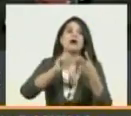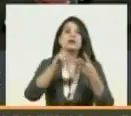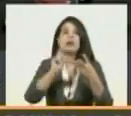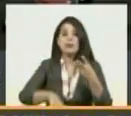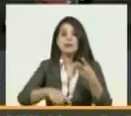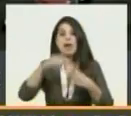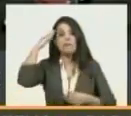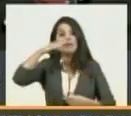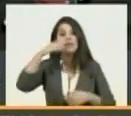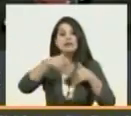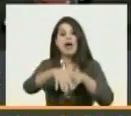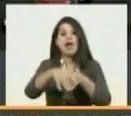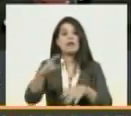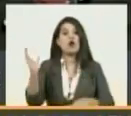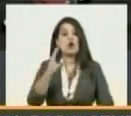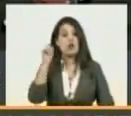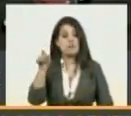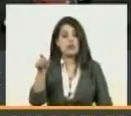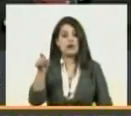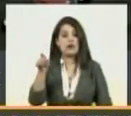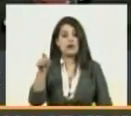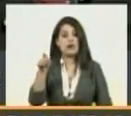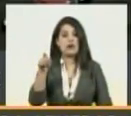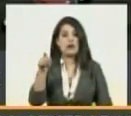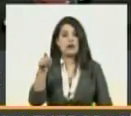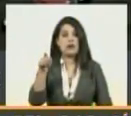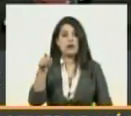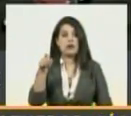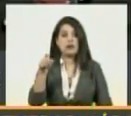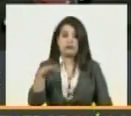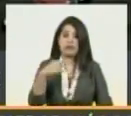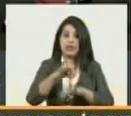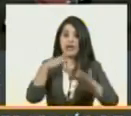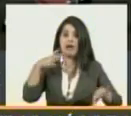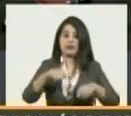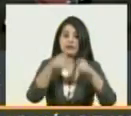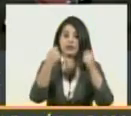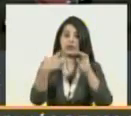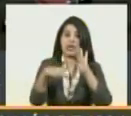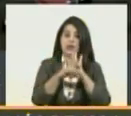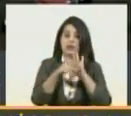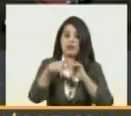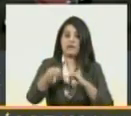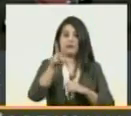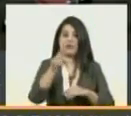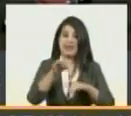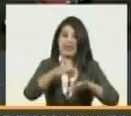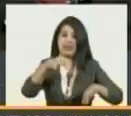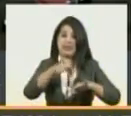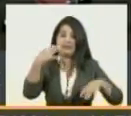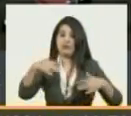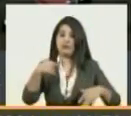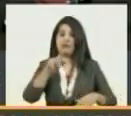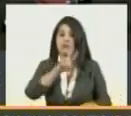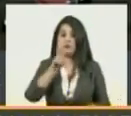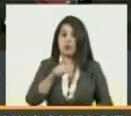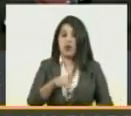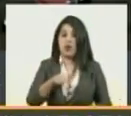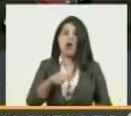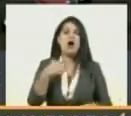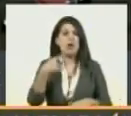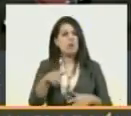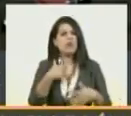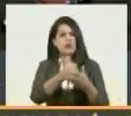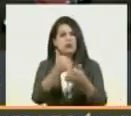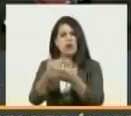paramilitarismo colombiano que ejecuta graves delitos en nuestra patria. Hay muchas formas de ayudar,